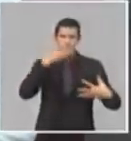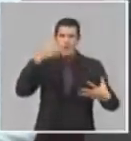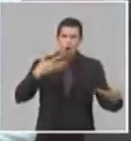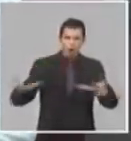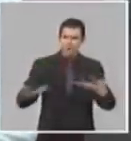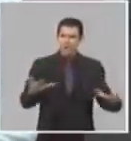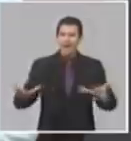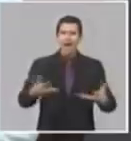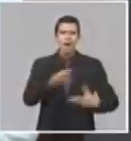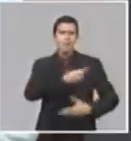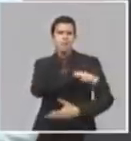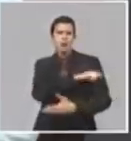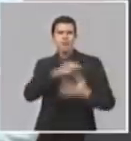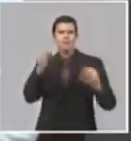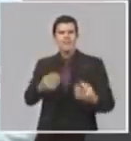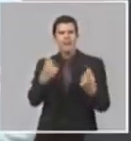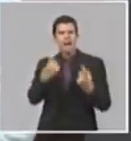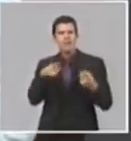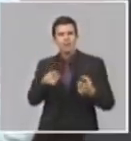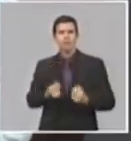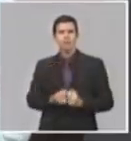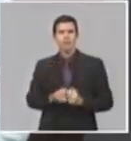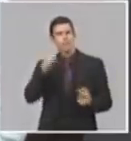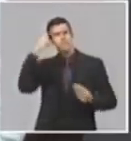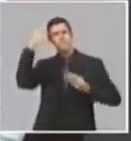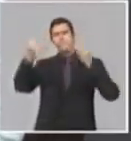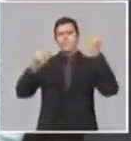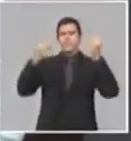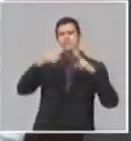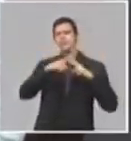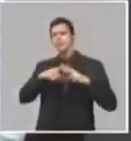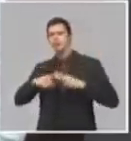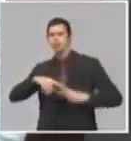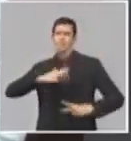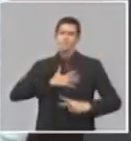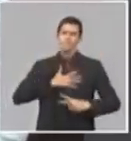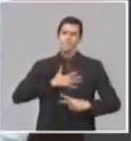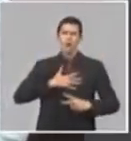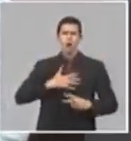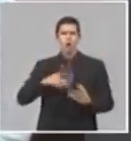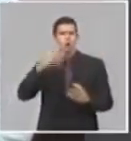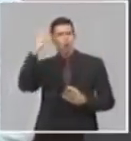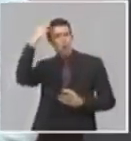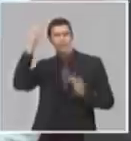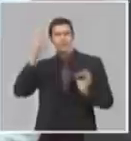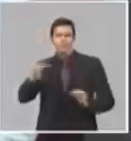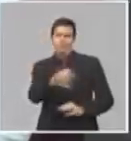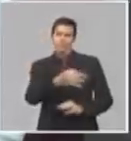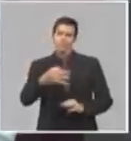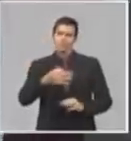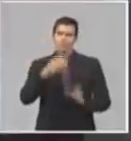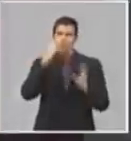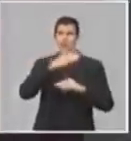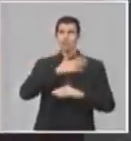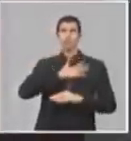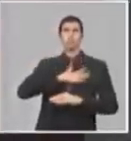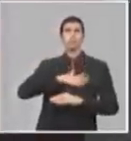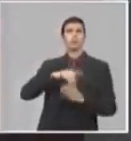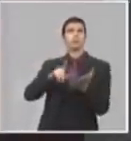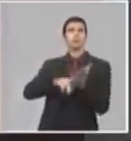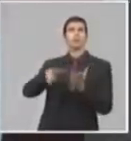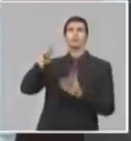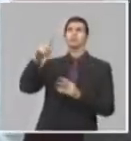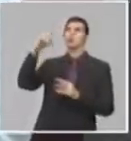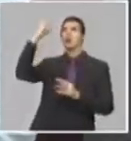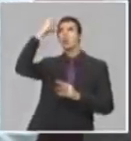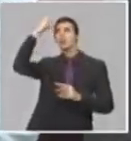se ha planteado aquí. Iniciaremos de inmediato las transformaciones más urgentes. Y reitero una idea que